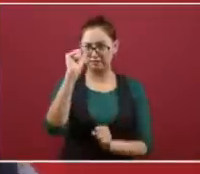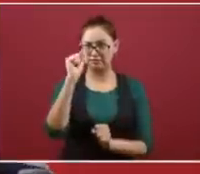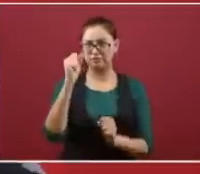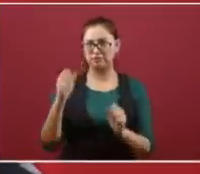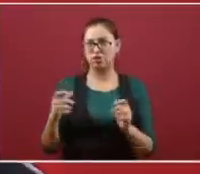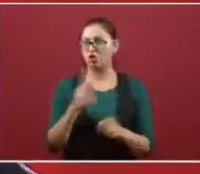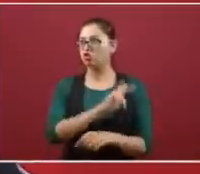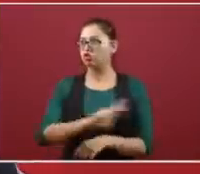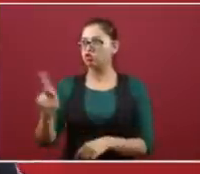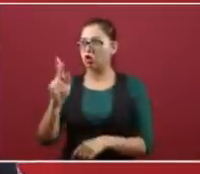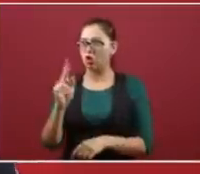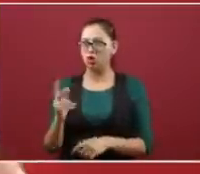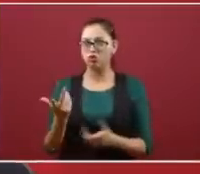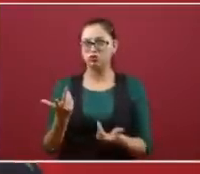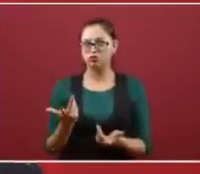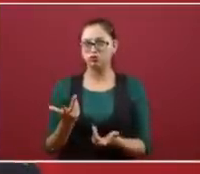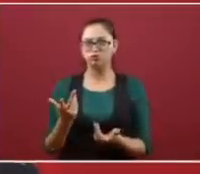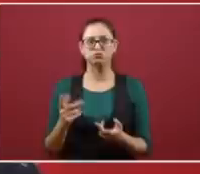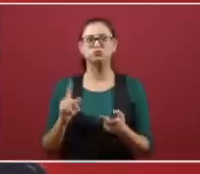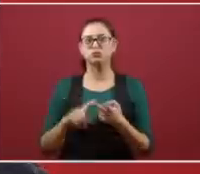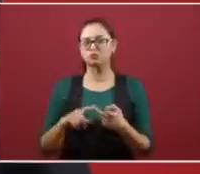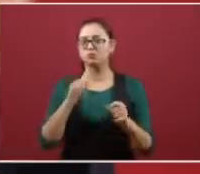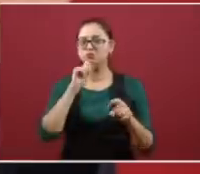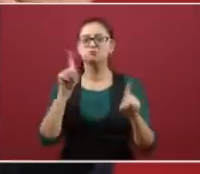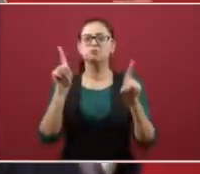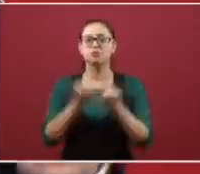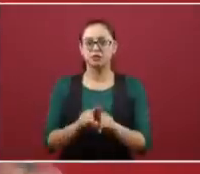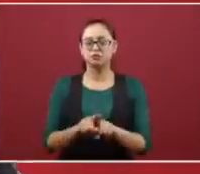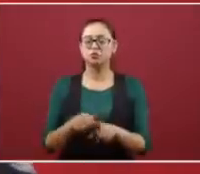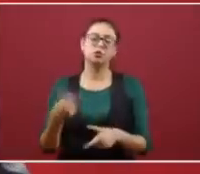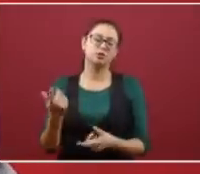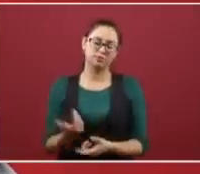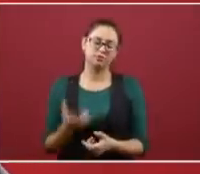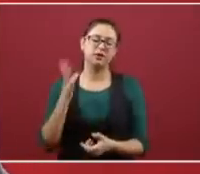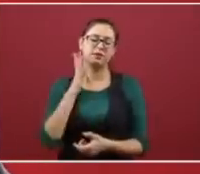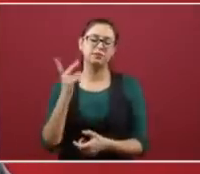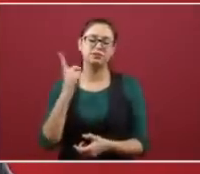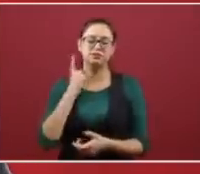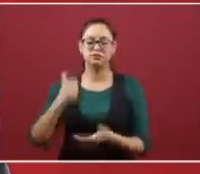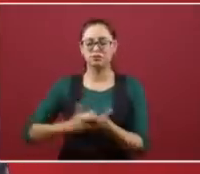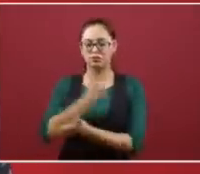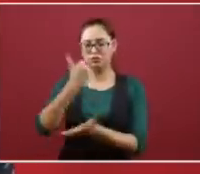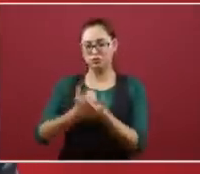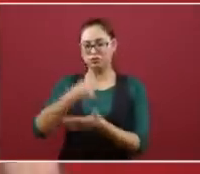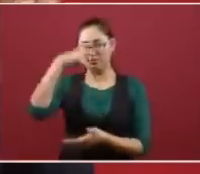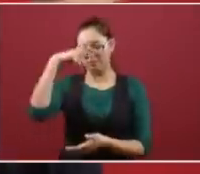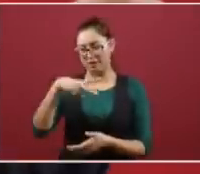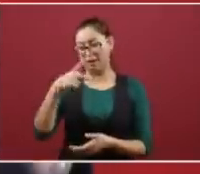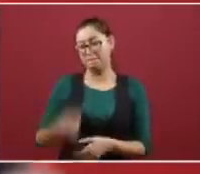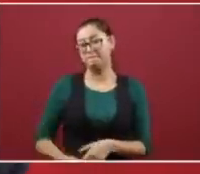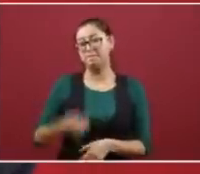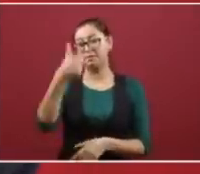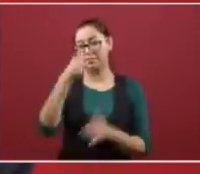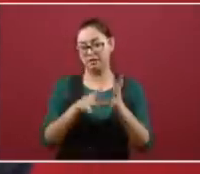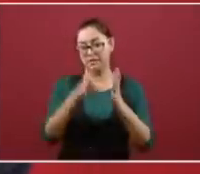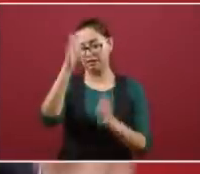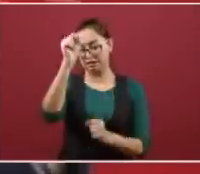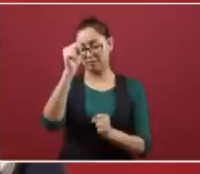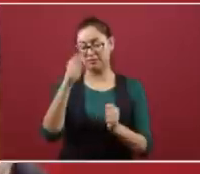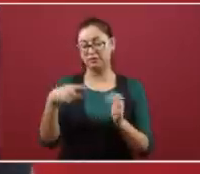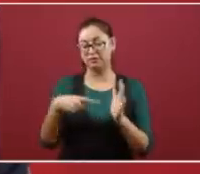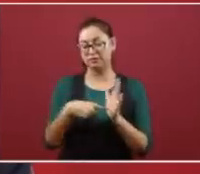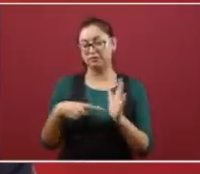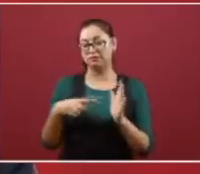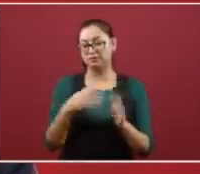vez que el congreso de la ciudad de mexico puede votar respecto a reformas constitucionales la primera fue en extinción